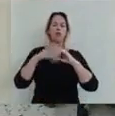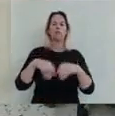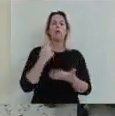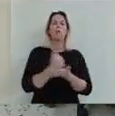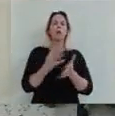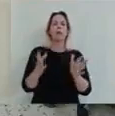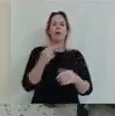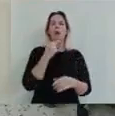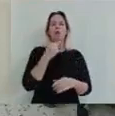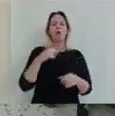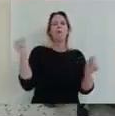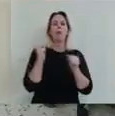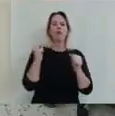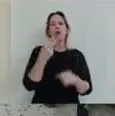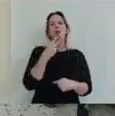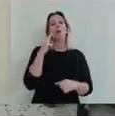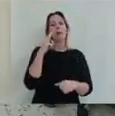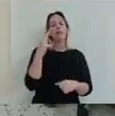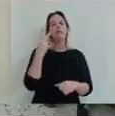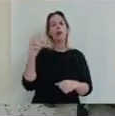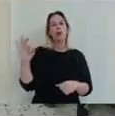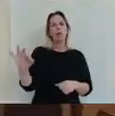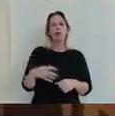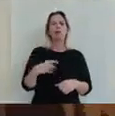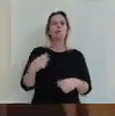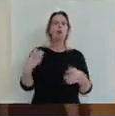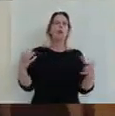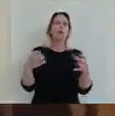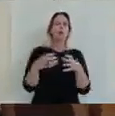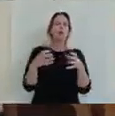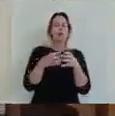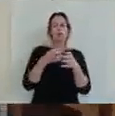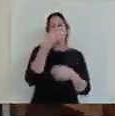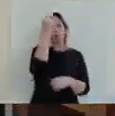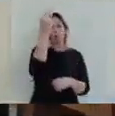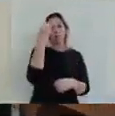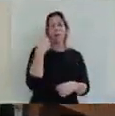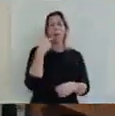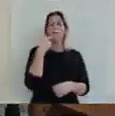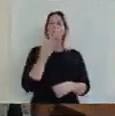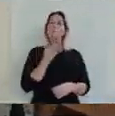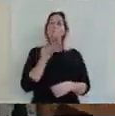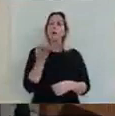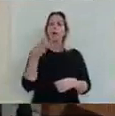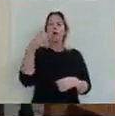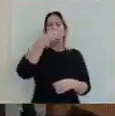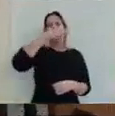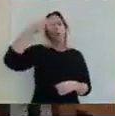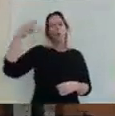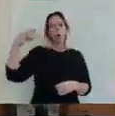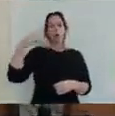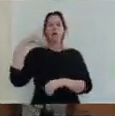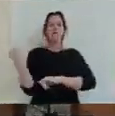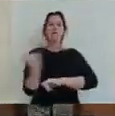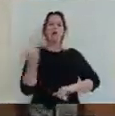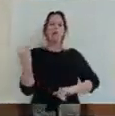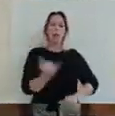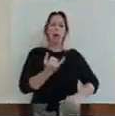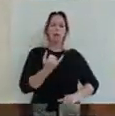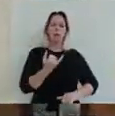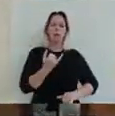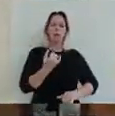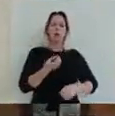mayo de 2020. La Municipalidad de Paso de los Libres, reunida en Consejo, comunica artículo 1. Solicitar a la empresa Agua de Corriente informe sobre las condiciones en el suministro